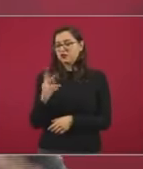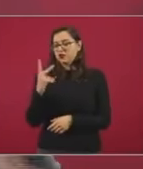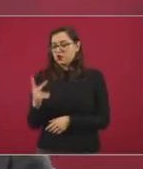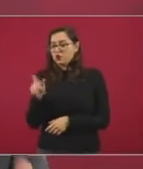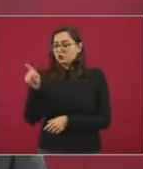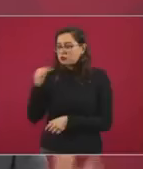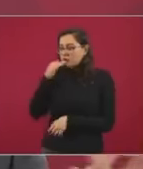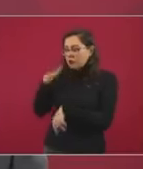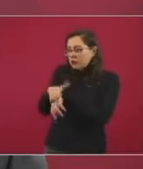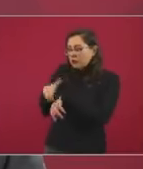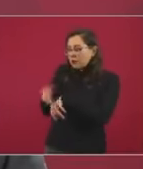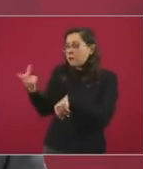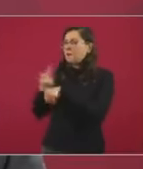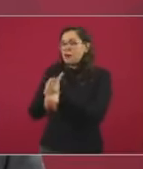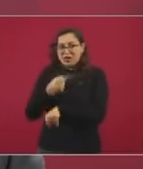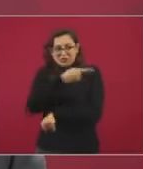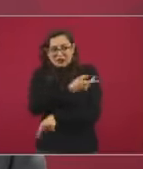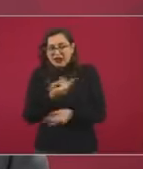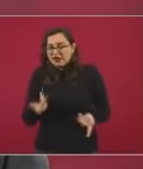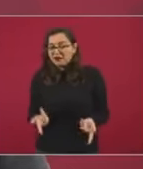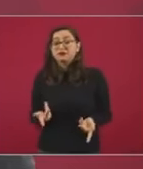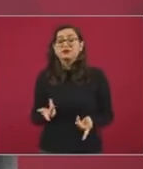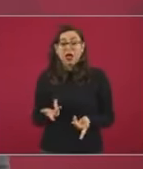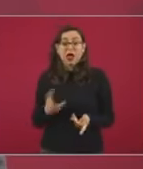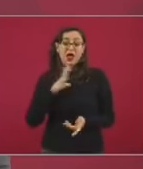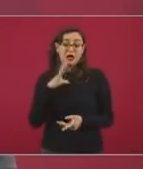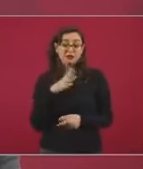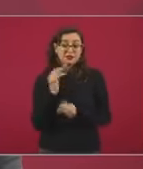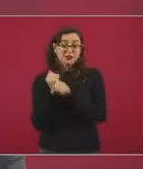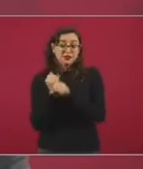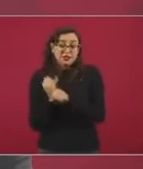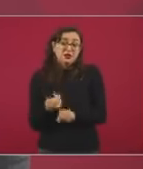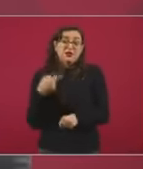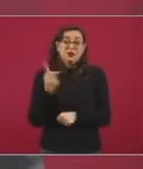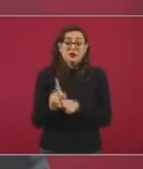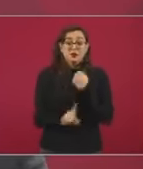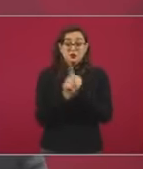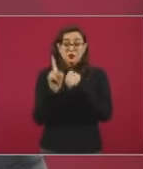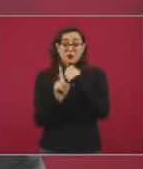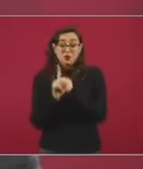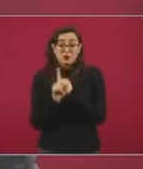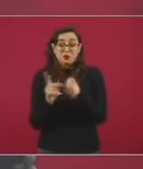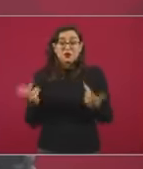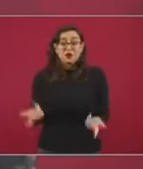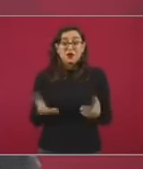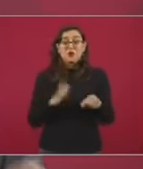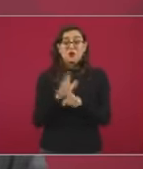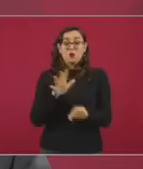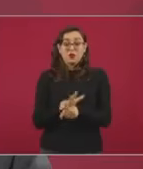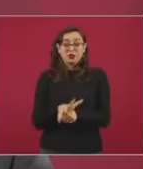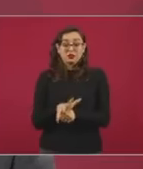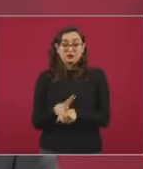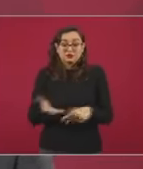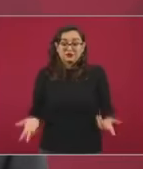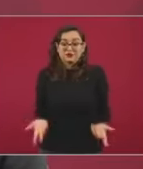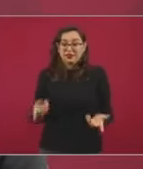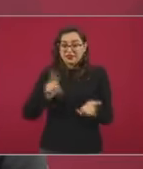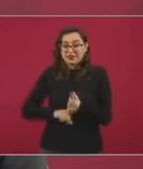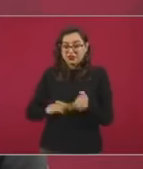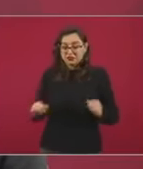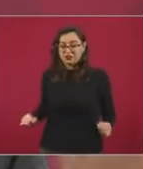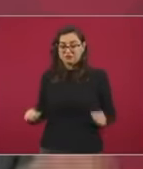y sabemos que hay un expediente y que se está trabajando en él. Pero aquí el problema es que incluso las propias instituciones que tenemos para evitar esto